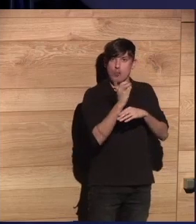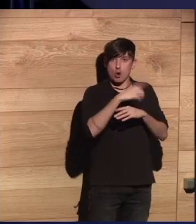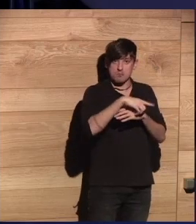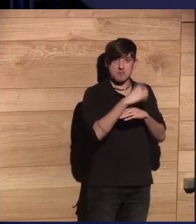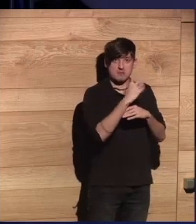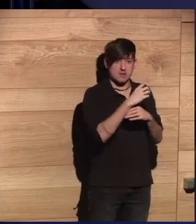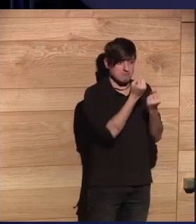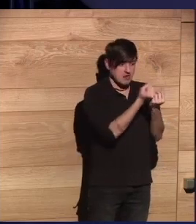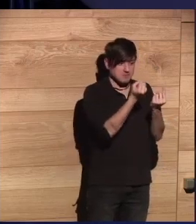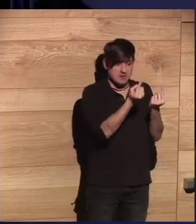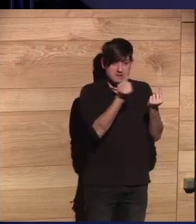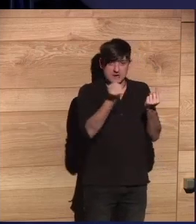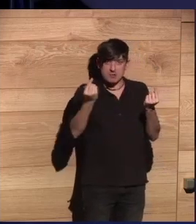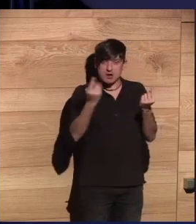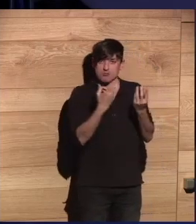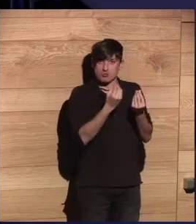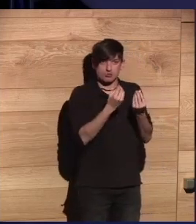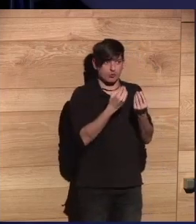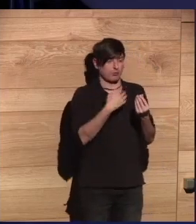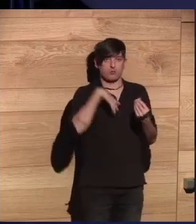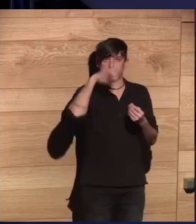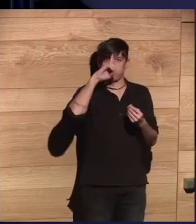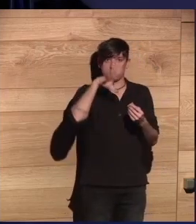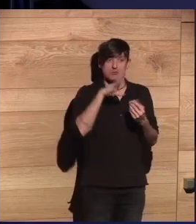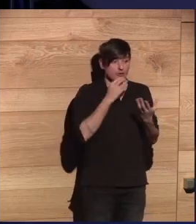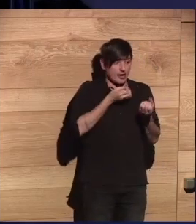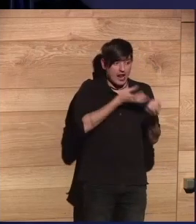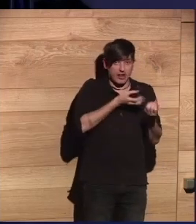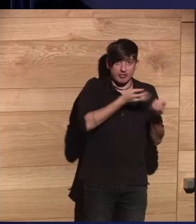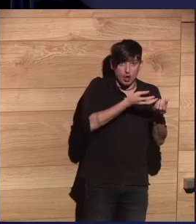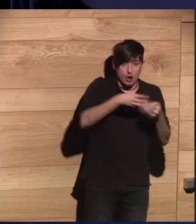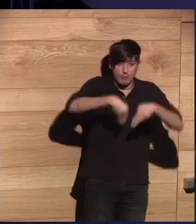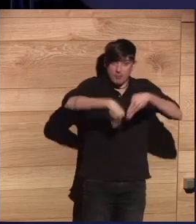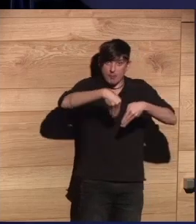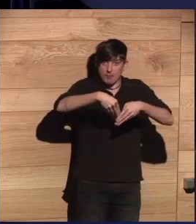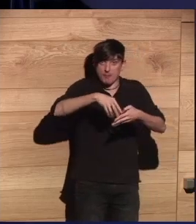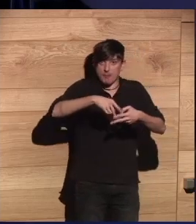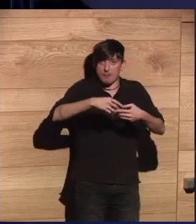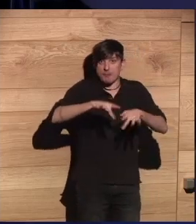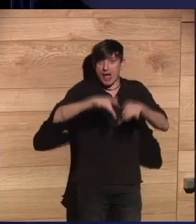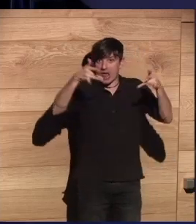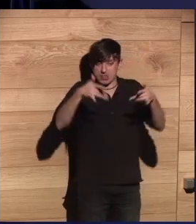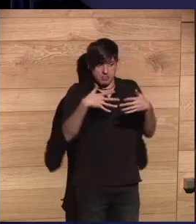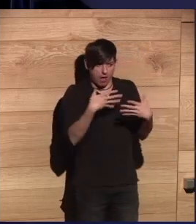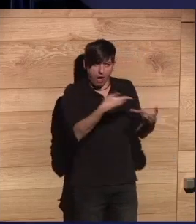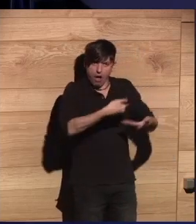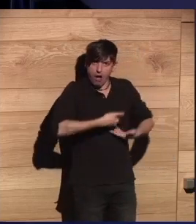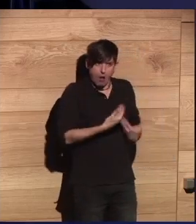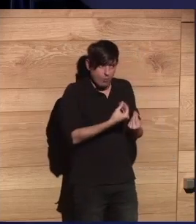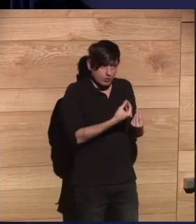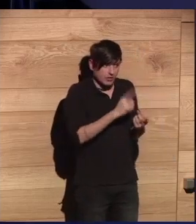pero claro, dices, para la narración y para el ballet ayuda muchísimo, que luego resulta que